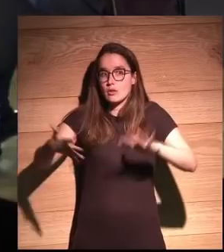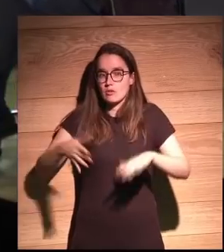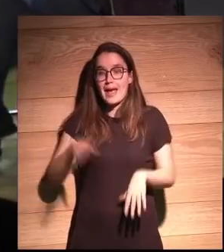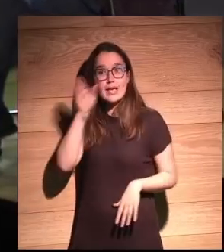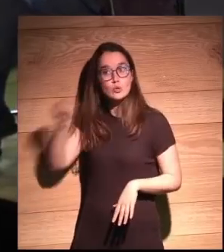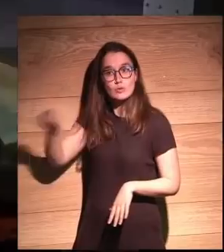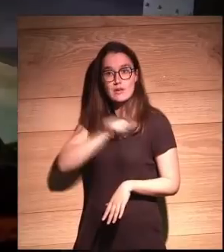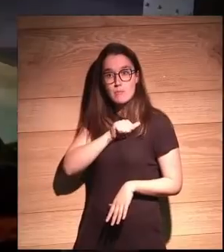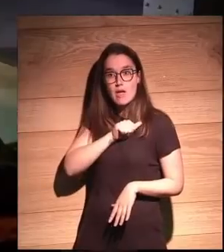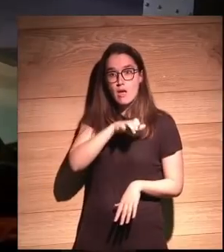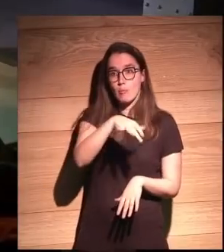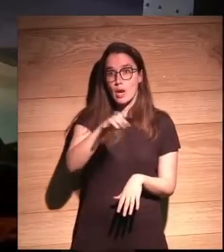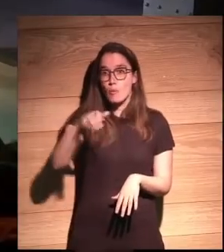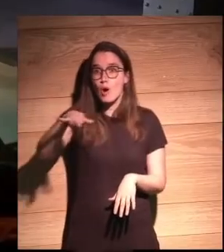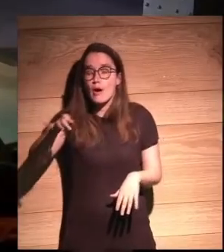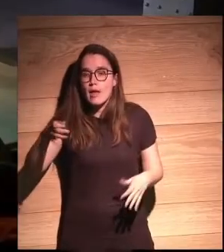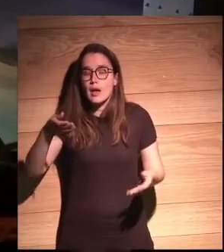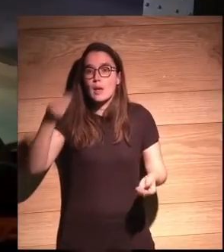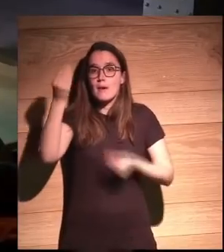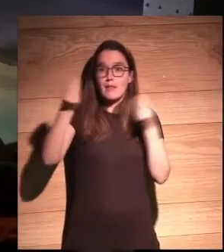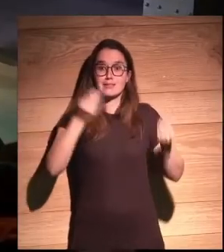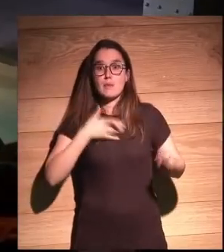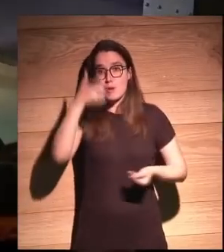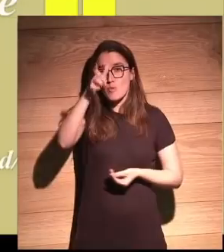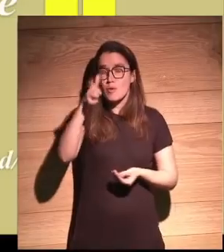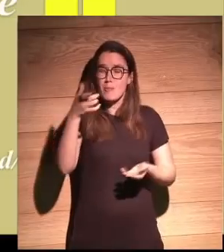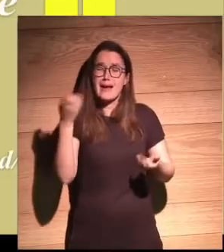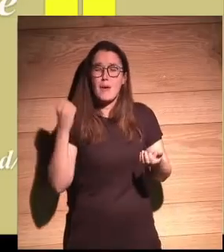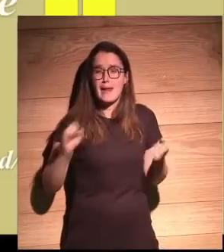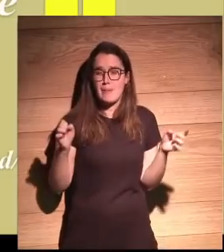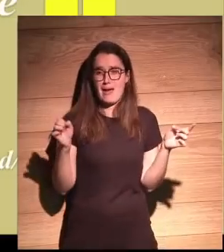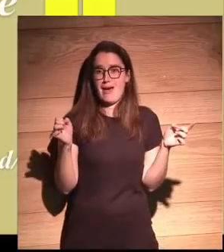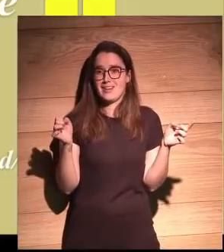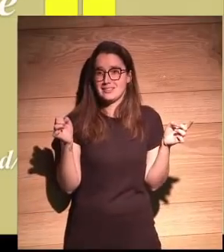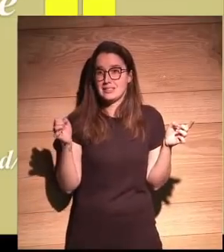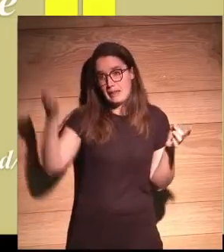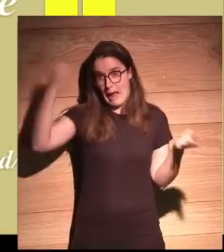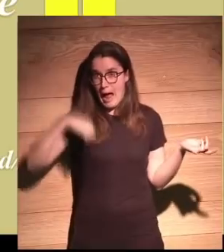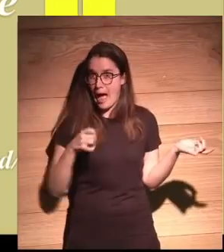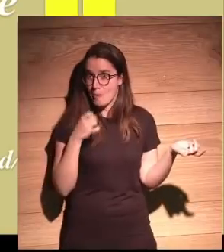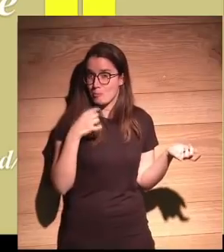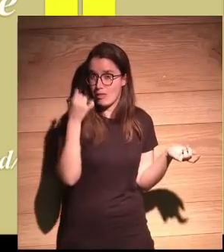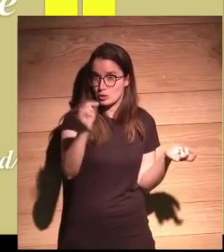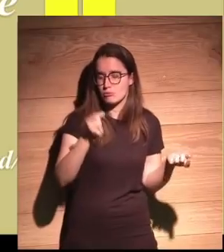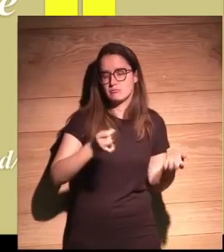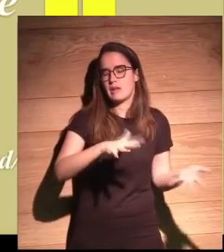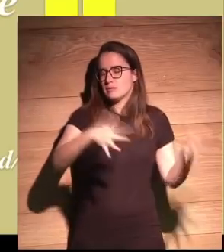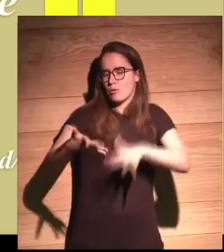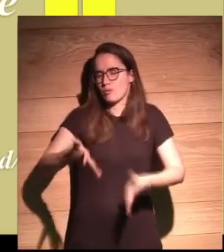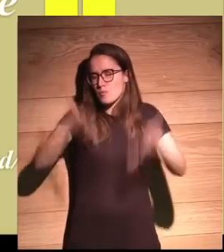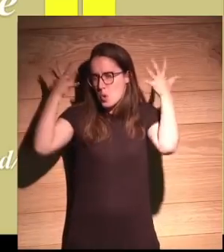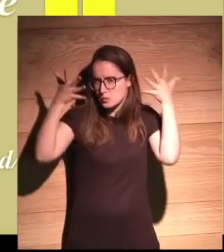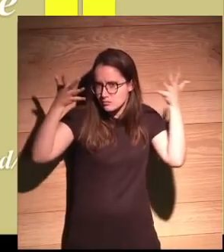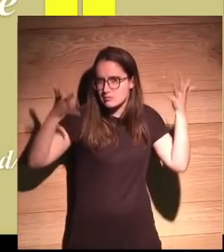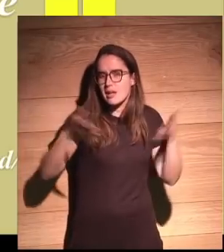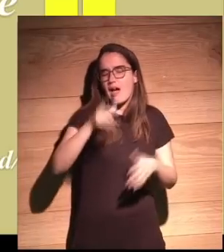Escucharme, Emilio y More, que padecer de mi pueblo me cago en la mar, bilbilitanos. Me ha encantado la traducción esa que habéis hecho, ¿eh?